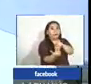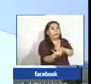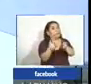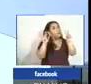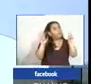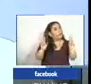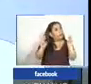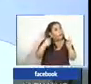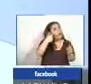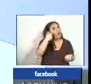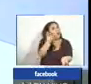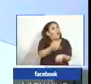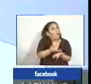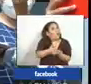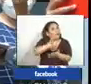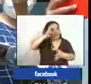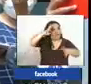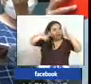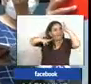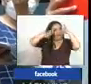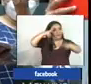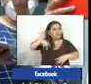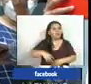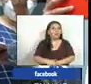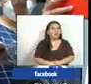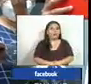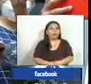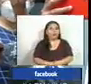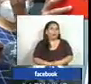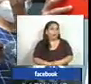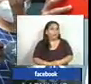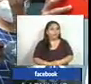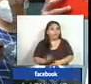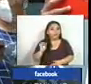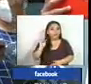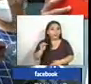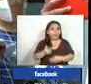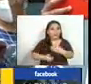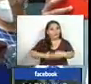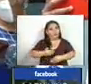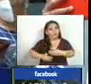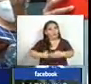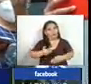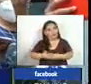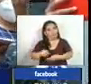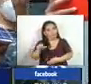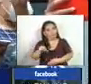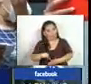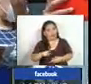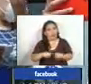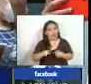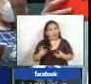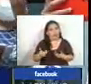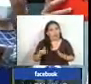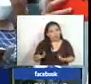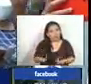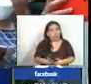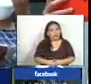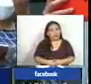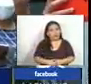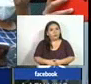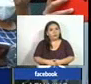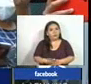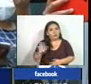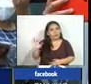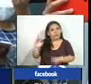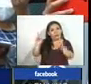supuestamente con pruebas falsas. Quienes se les atribuyen delitos de fraude procesal en prejuicio de la administración de